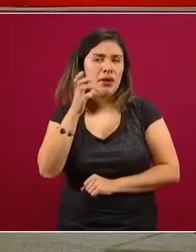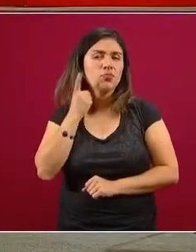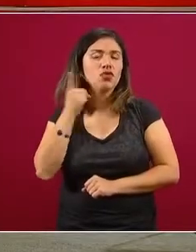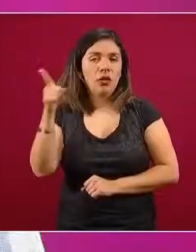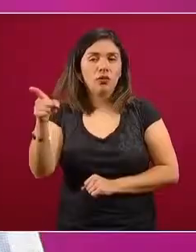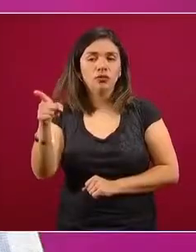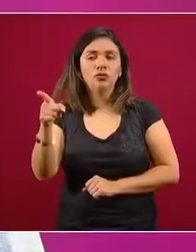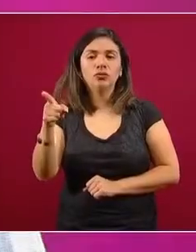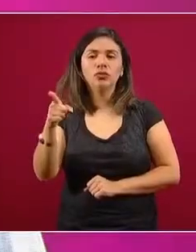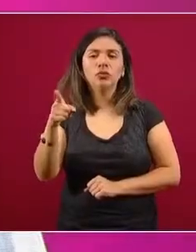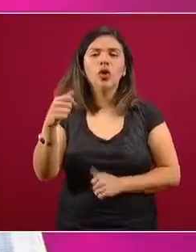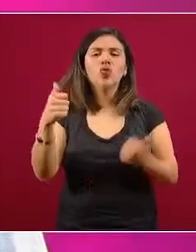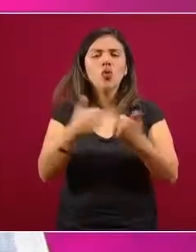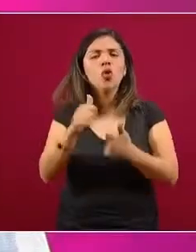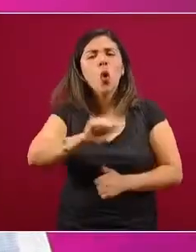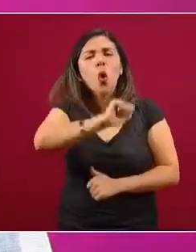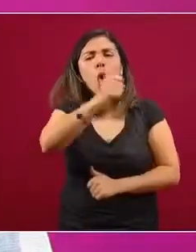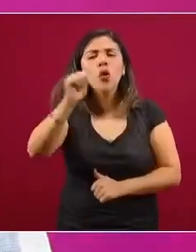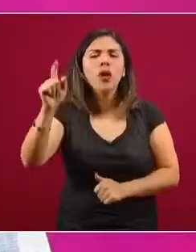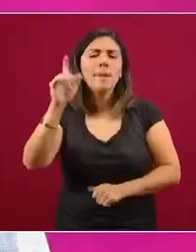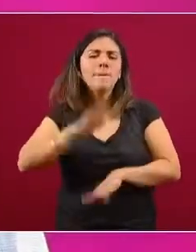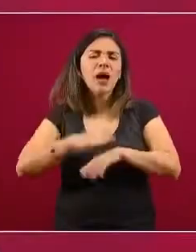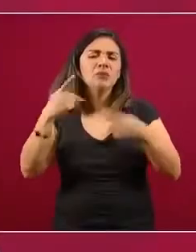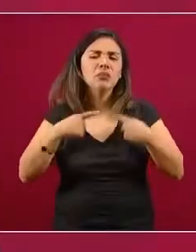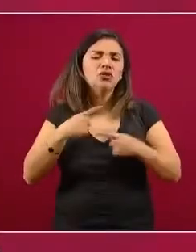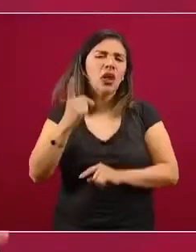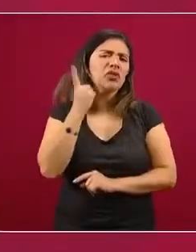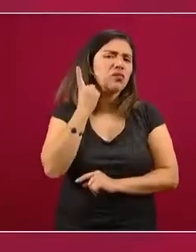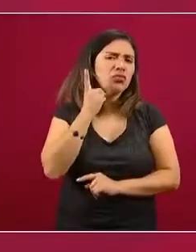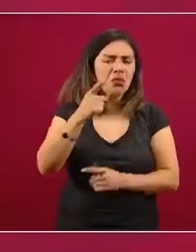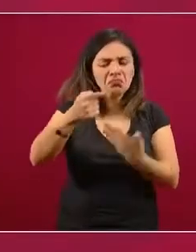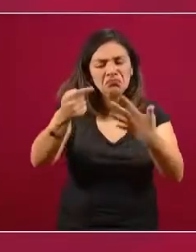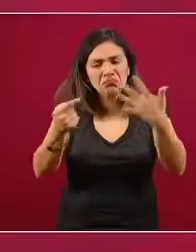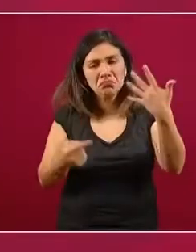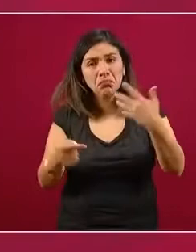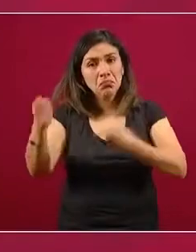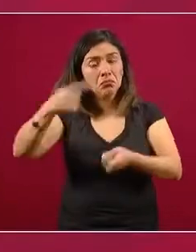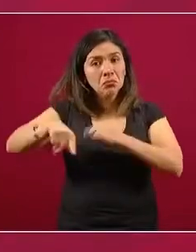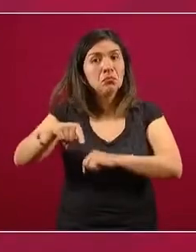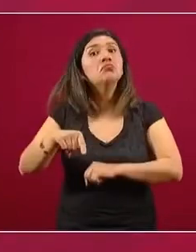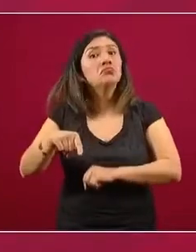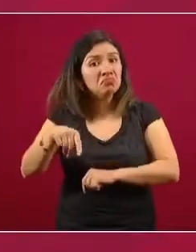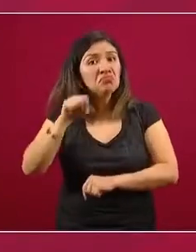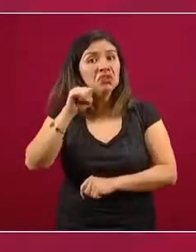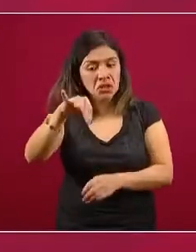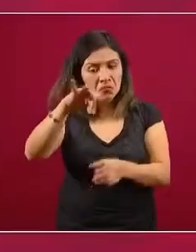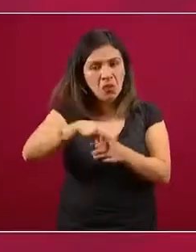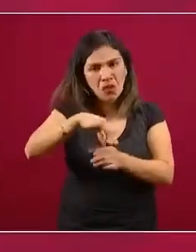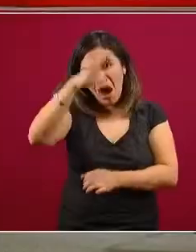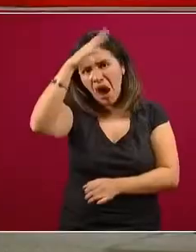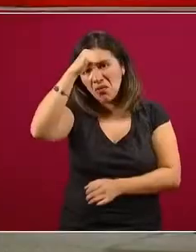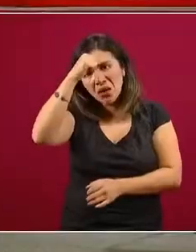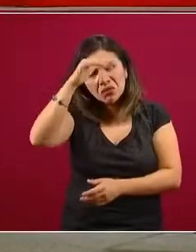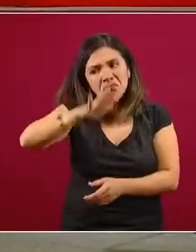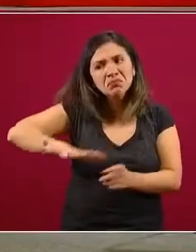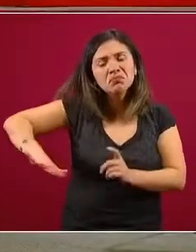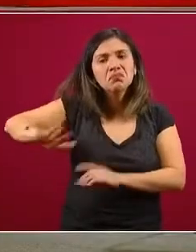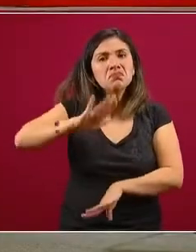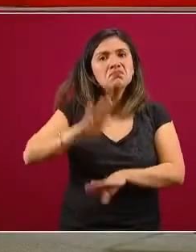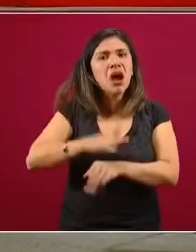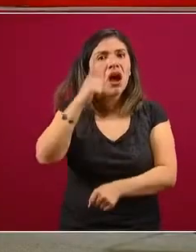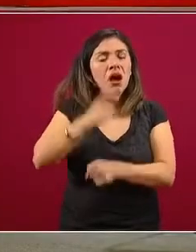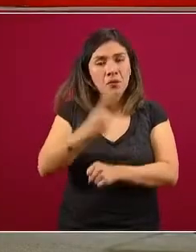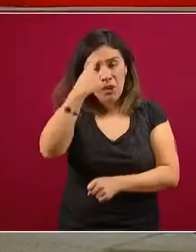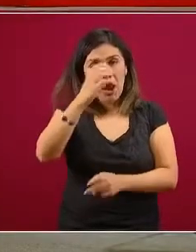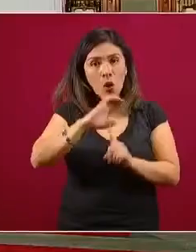Diputados, junto con otras legisladoras y legisladores. Gozó de un enorme consenso, prácticamente unánime, en la